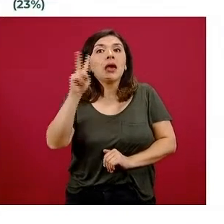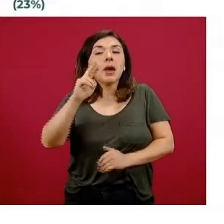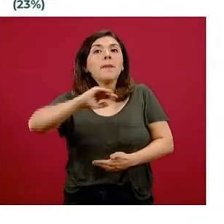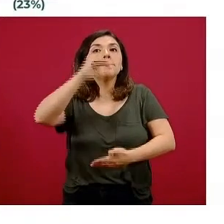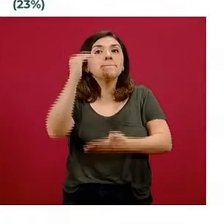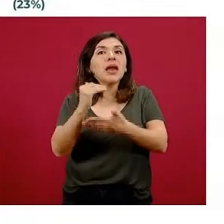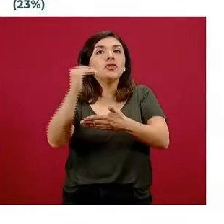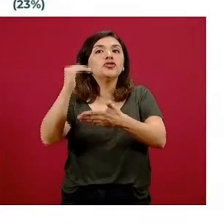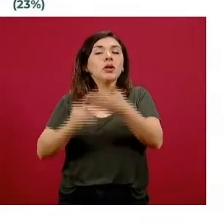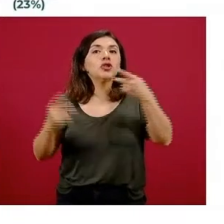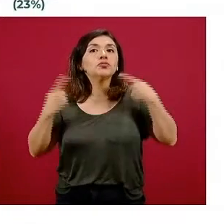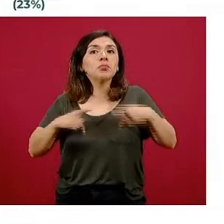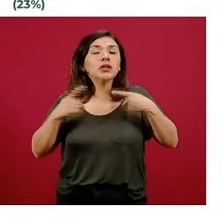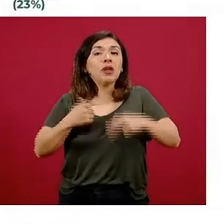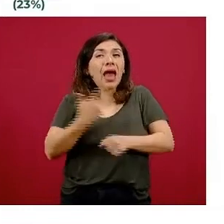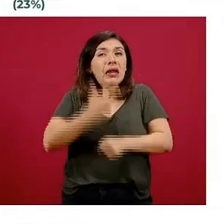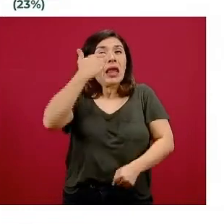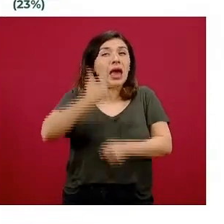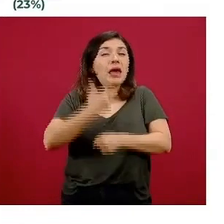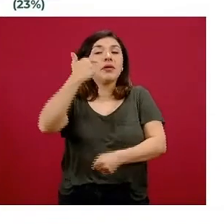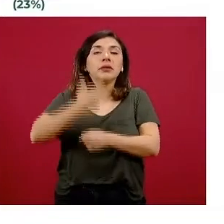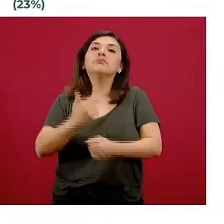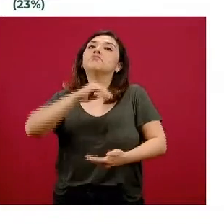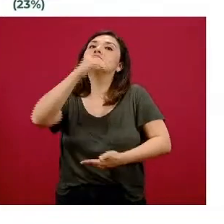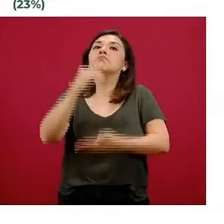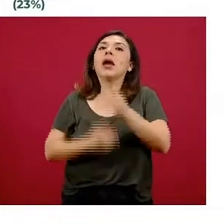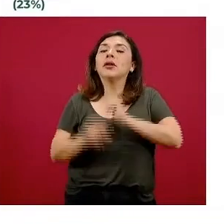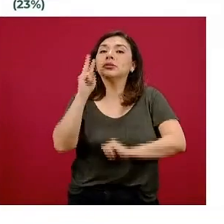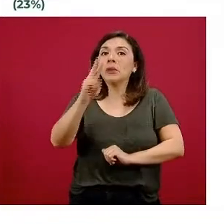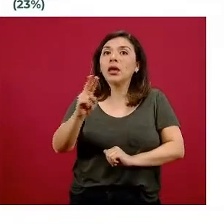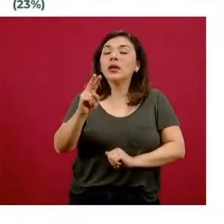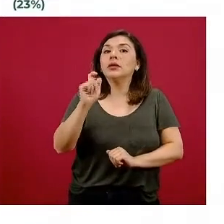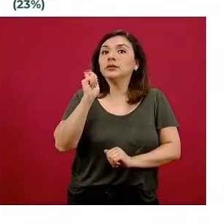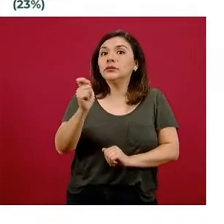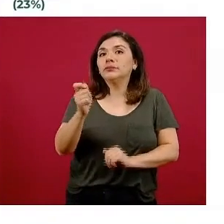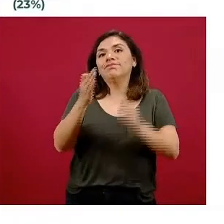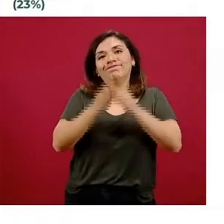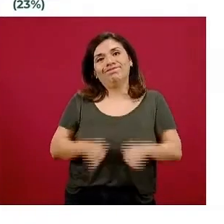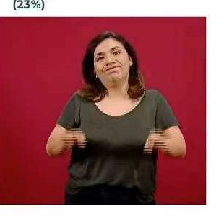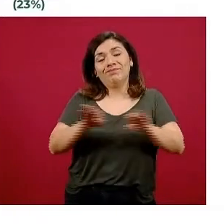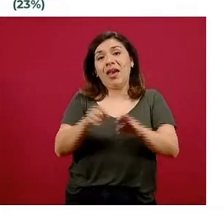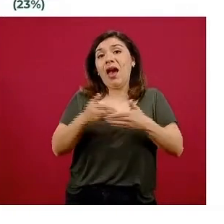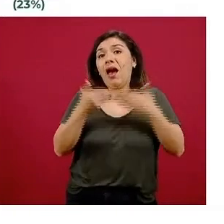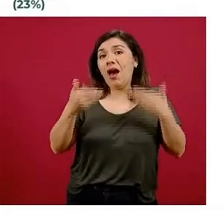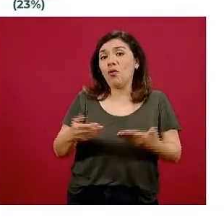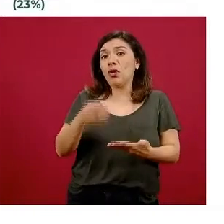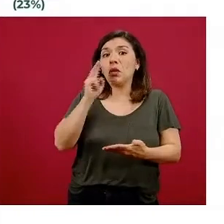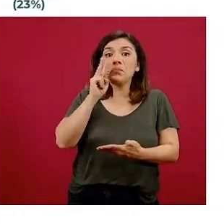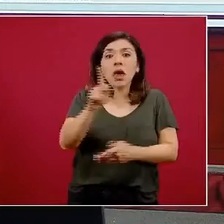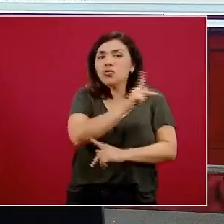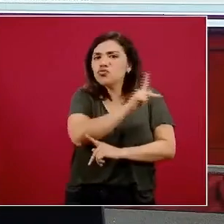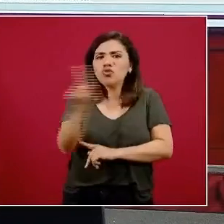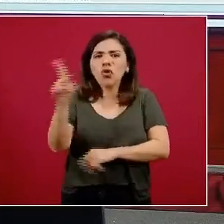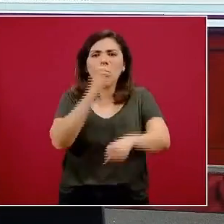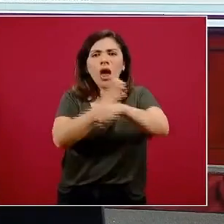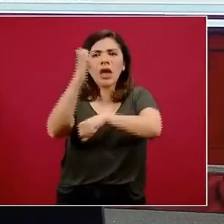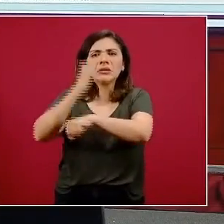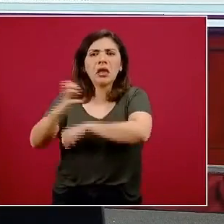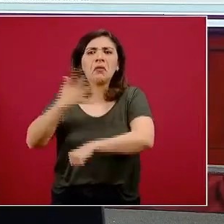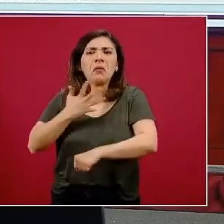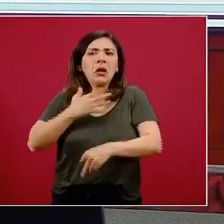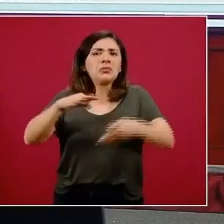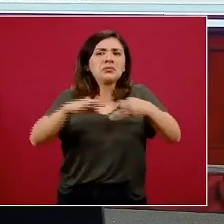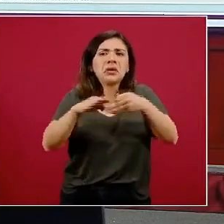haber menos, no solamente casos graves, sino también casos críticos, y ahora prácticamente pues todas las entidades tendrían al menos